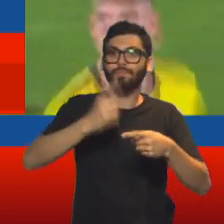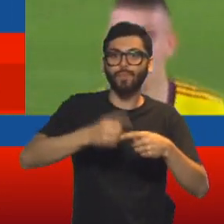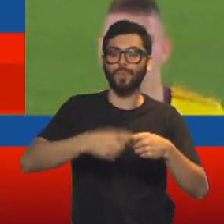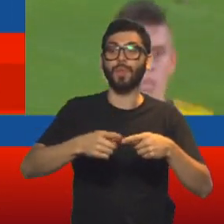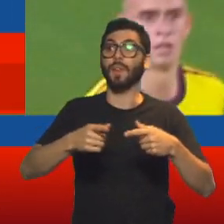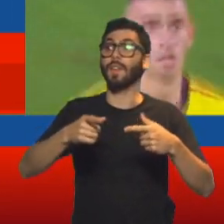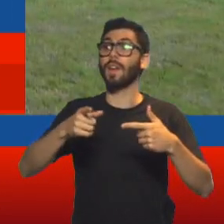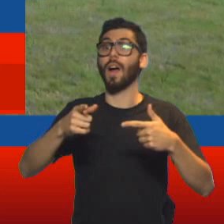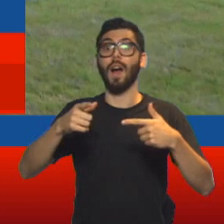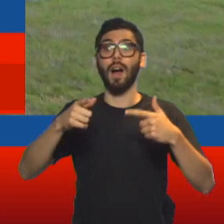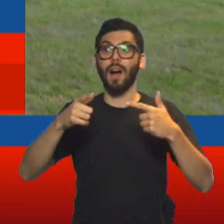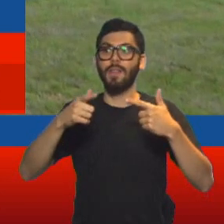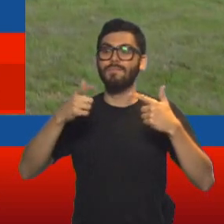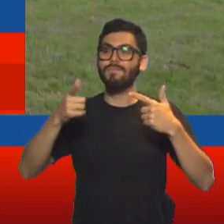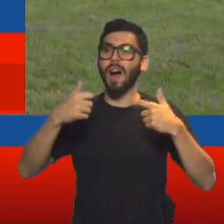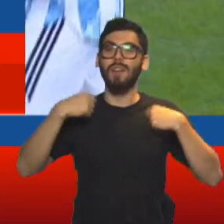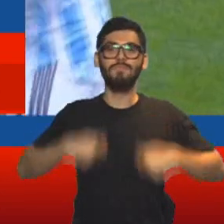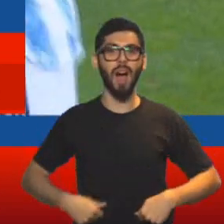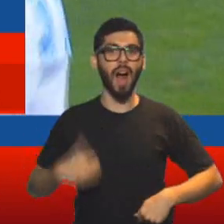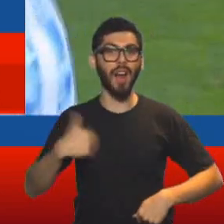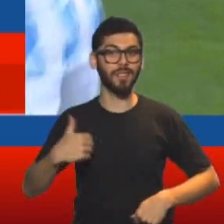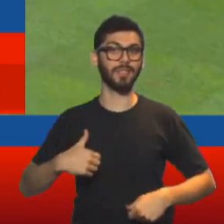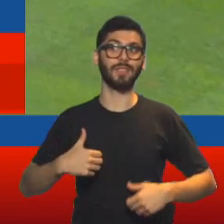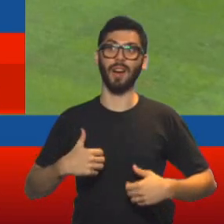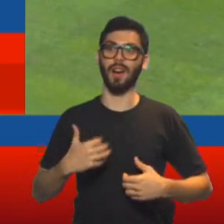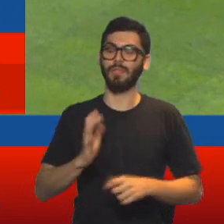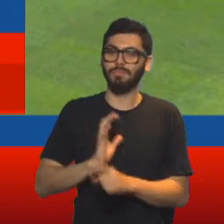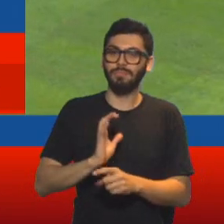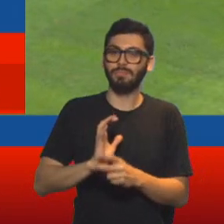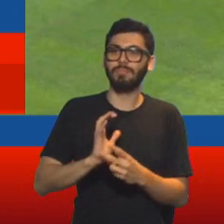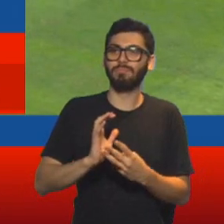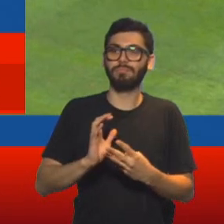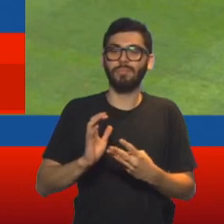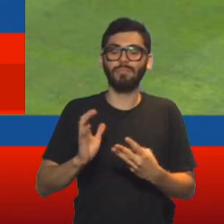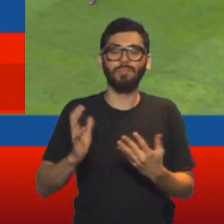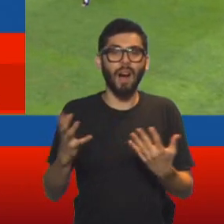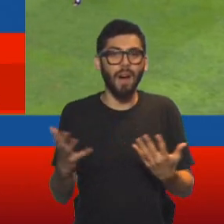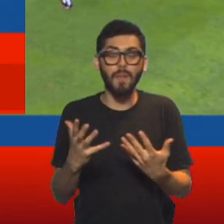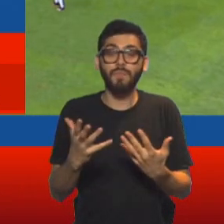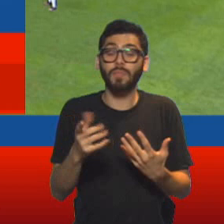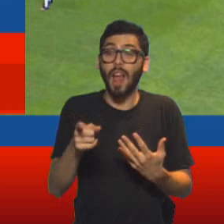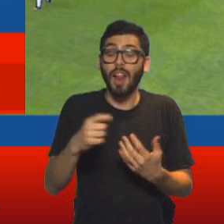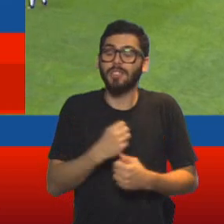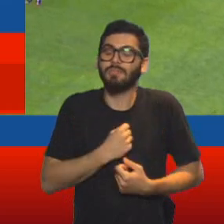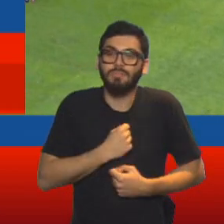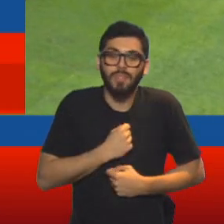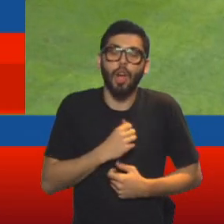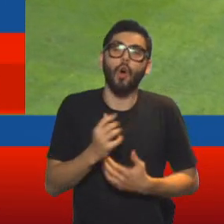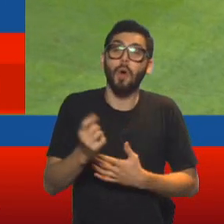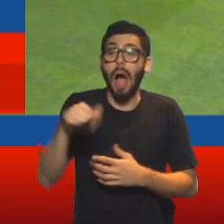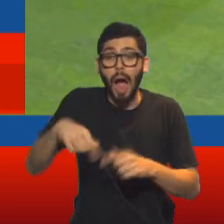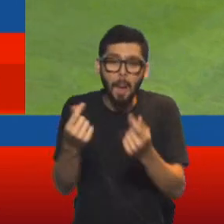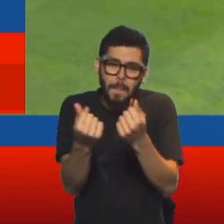camiseta argentina, a cada explicación, a cada cuestión que tiene que ver... Por lo que más quiere, por supuesto que el dinero acá